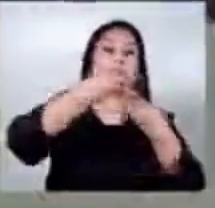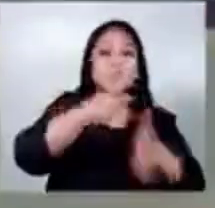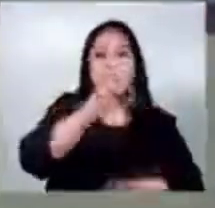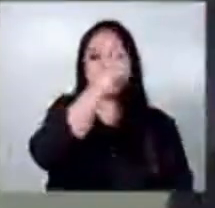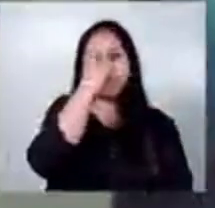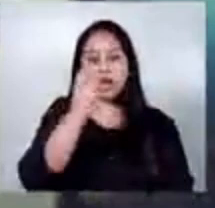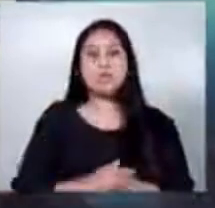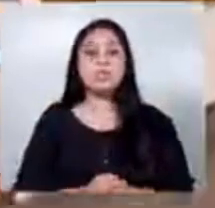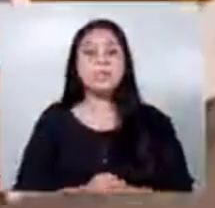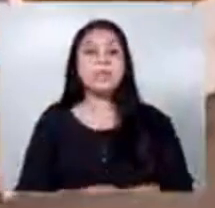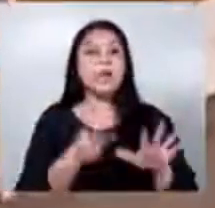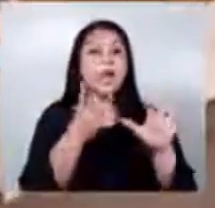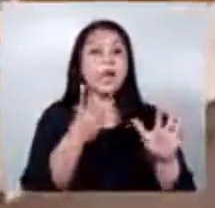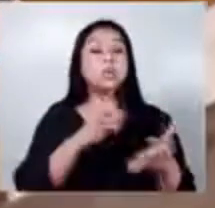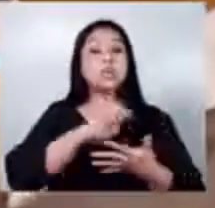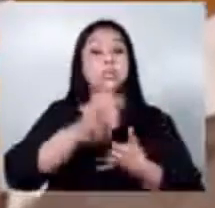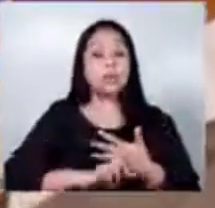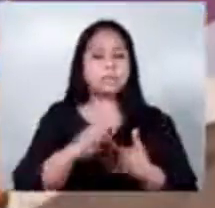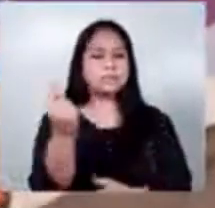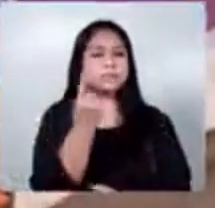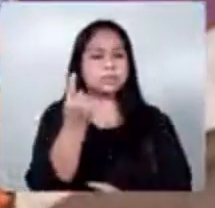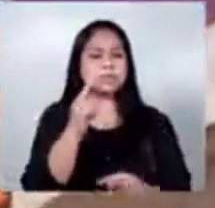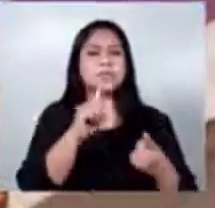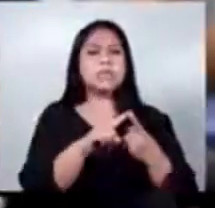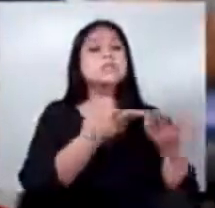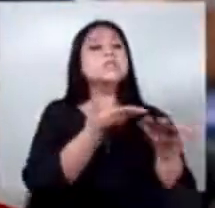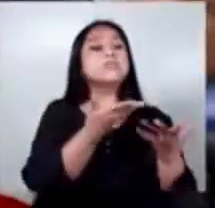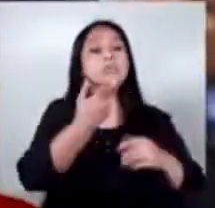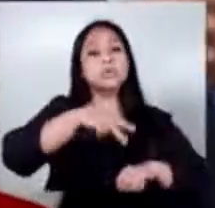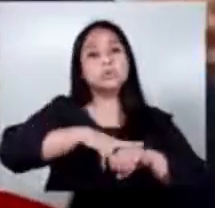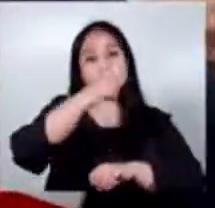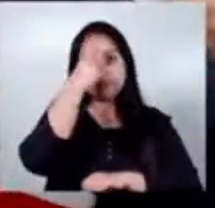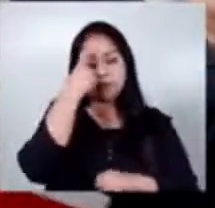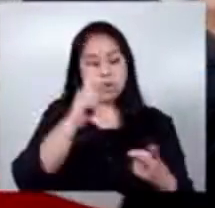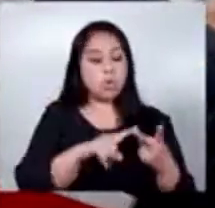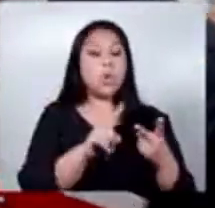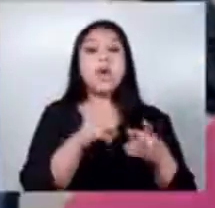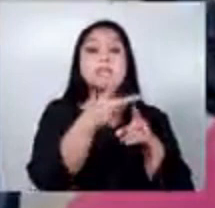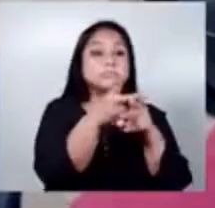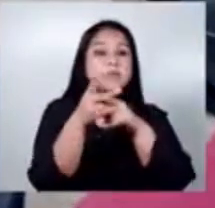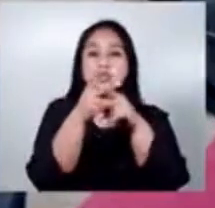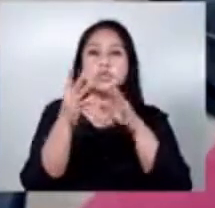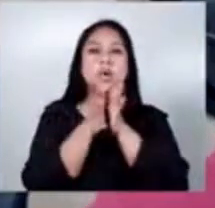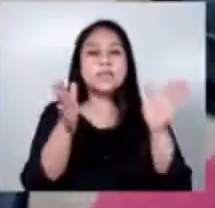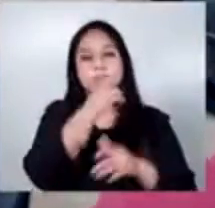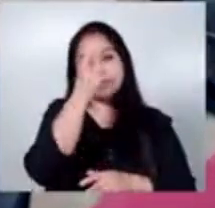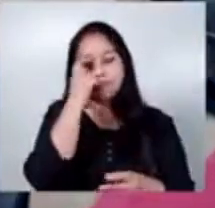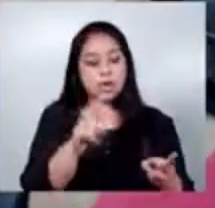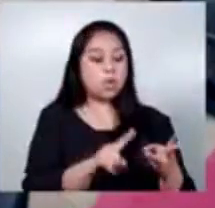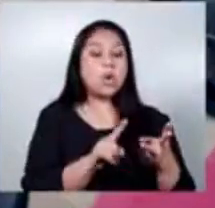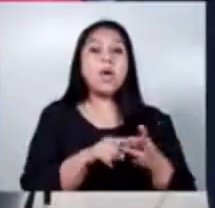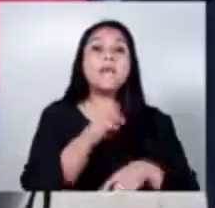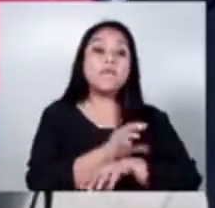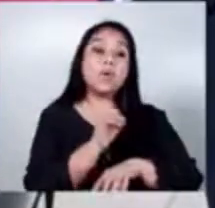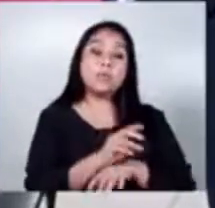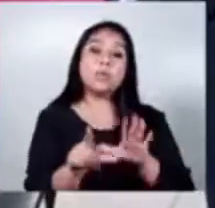plazas laborales. Hay 8 programas prioritarios: el Servicio Nacional de Empleo, la Inspección General de